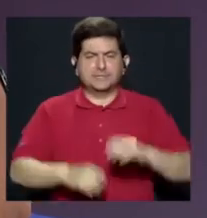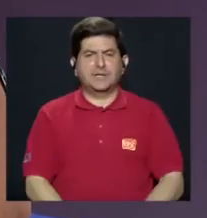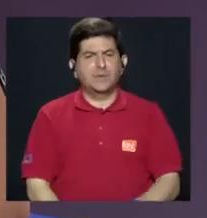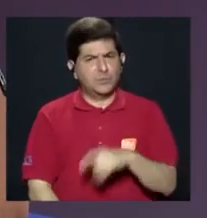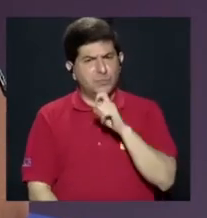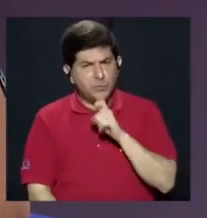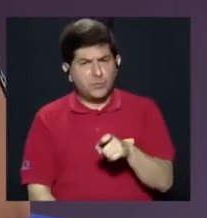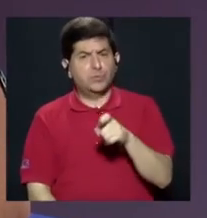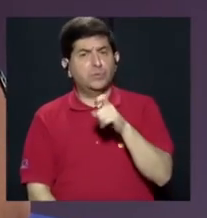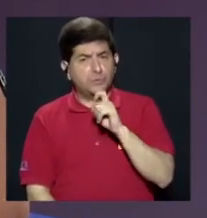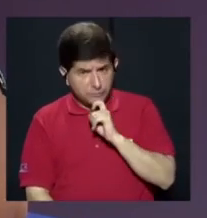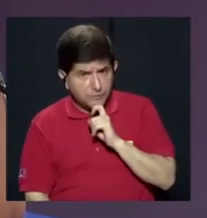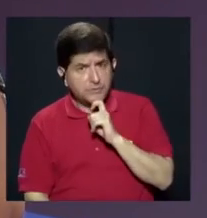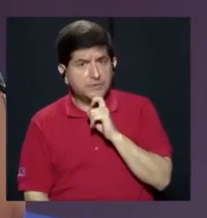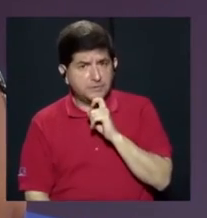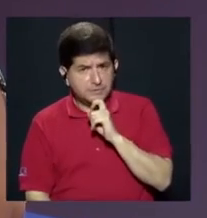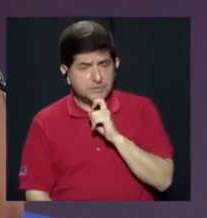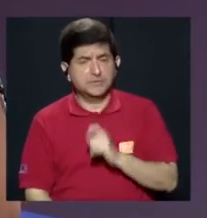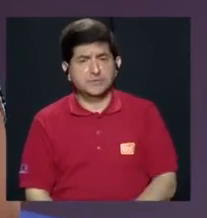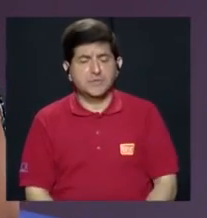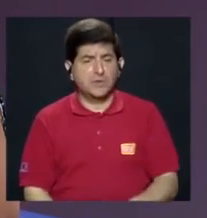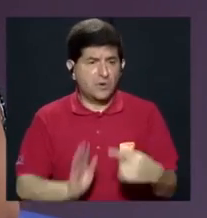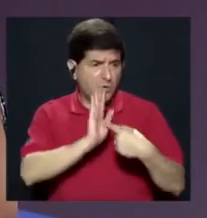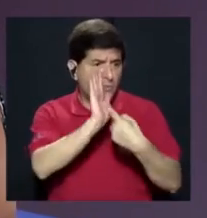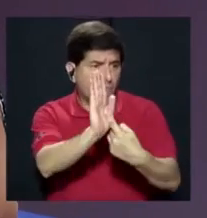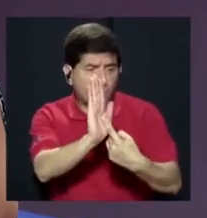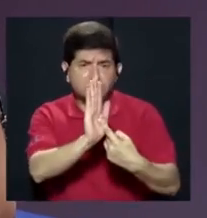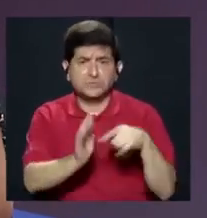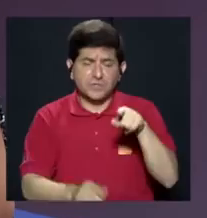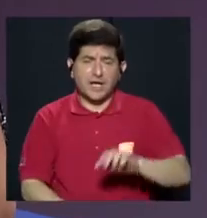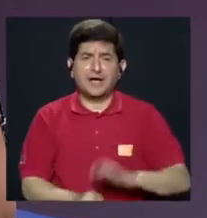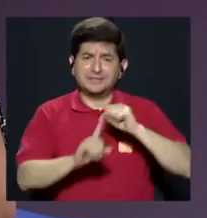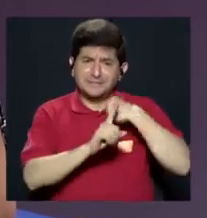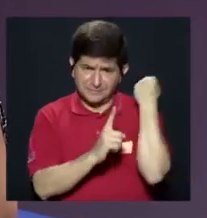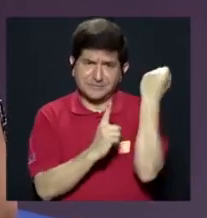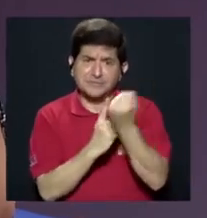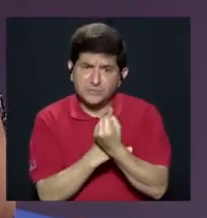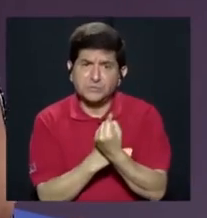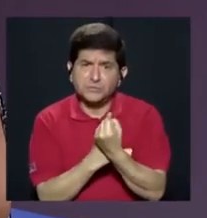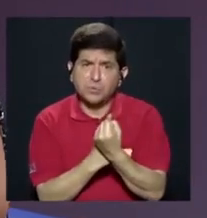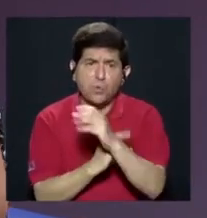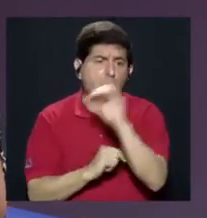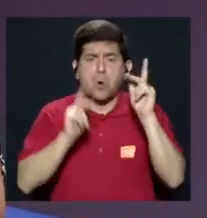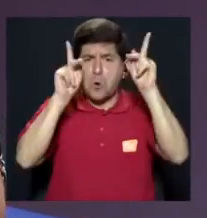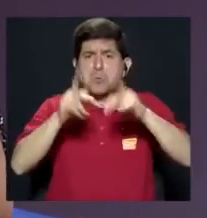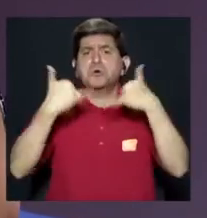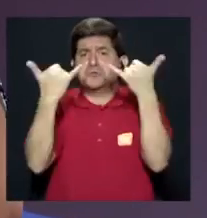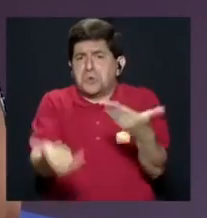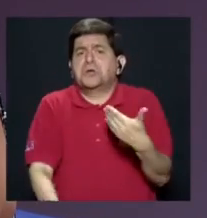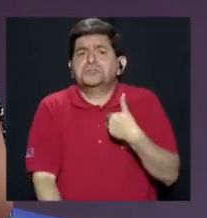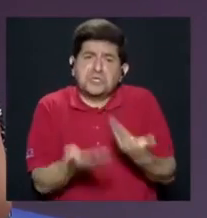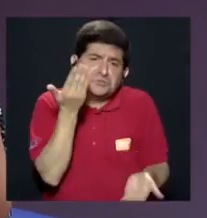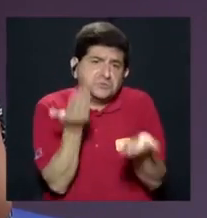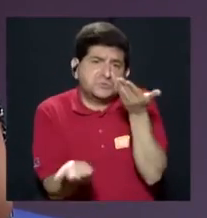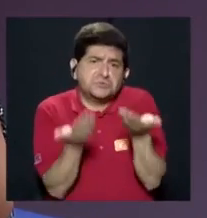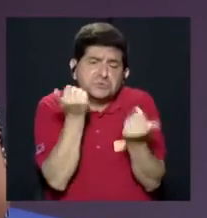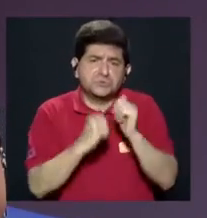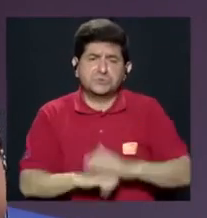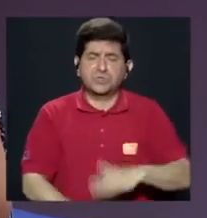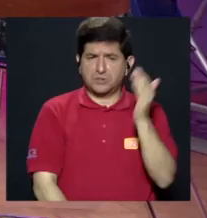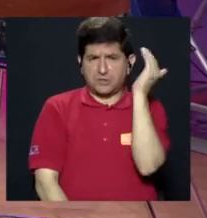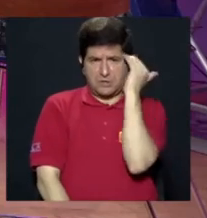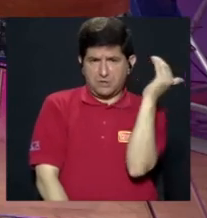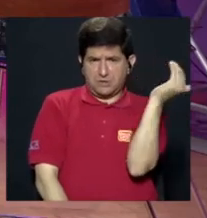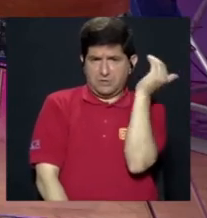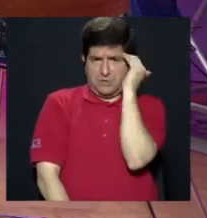mucho dar a conocer esta situación, o la gente ya tenía